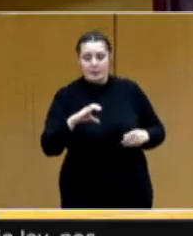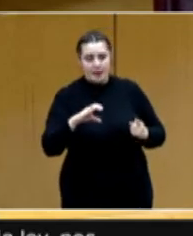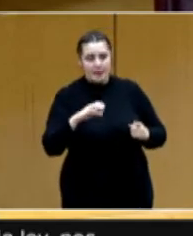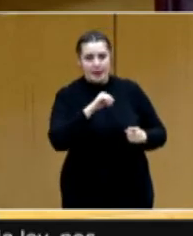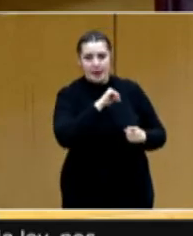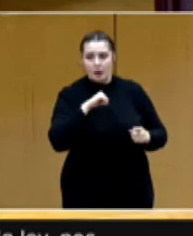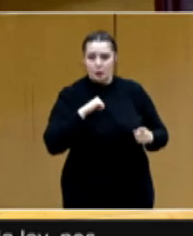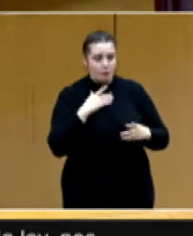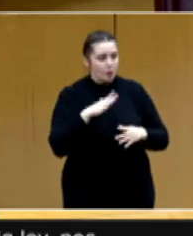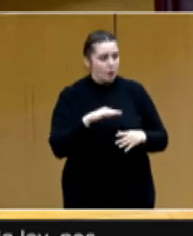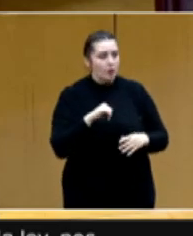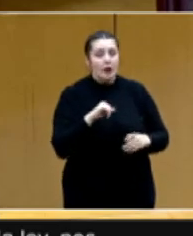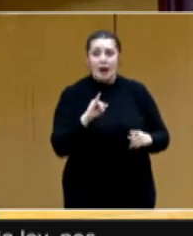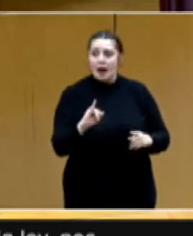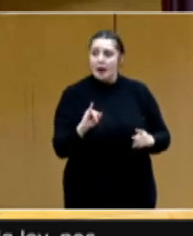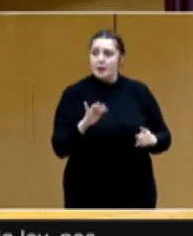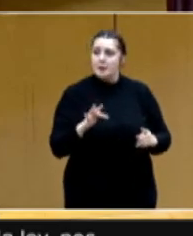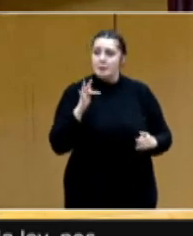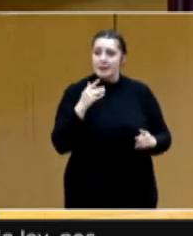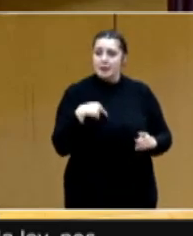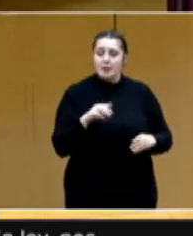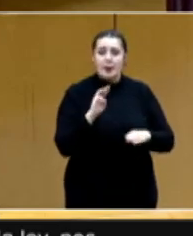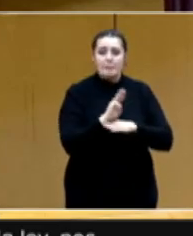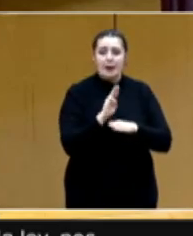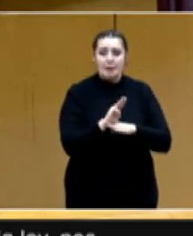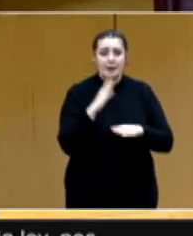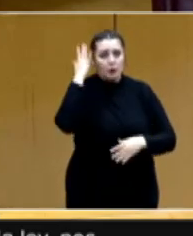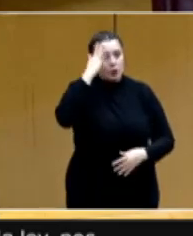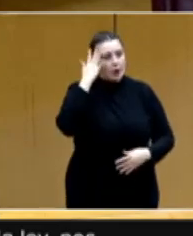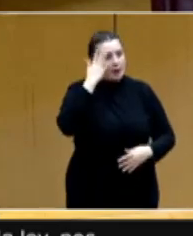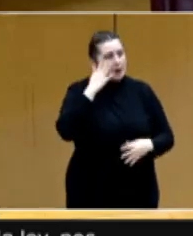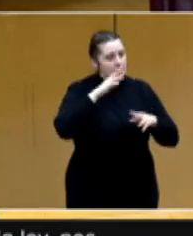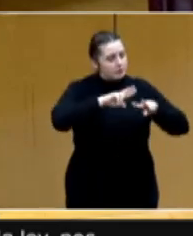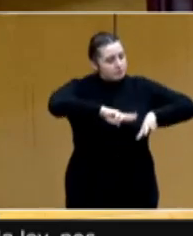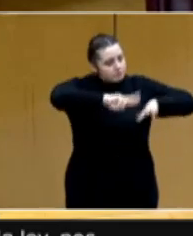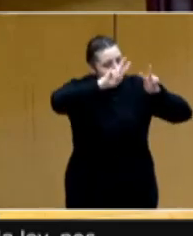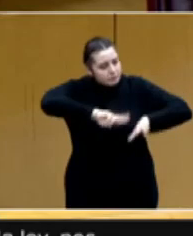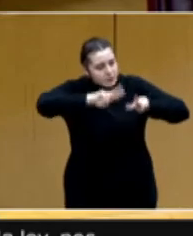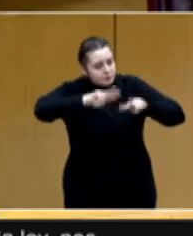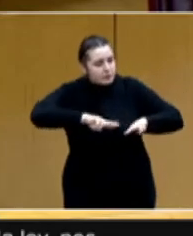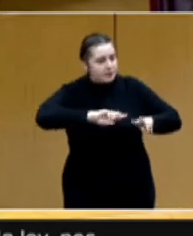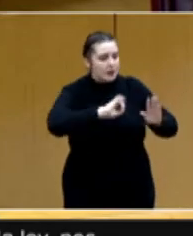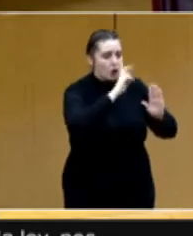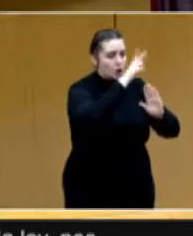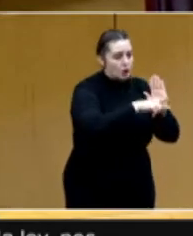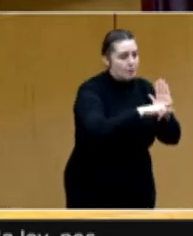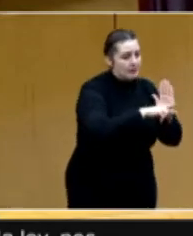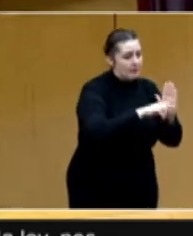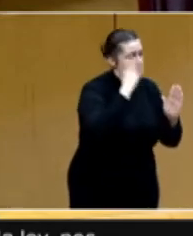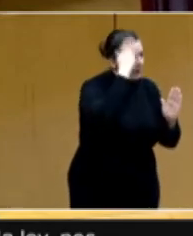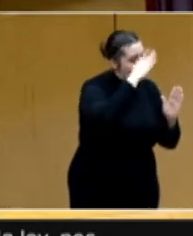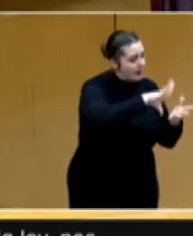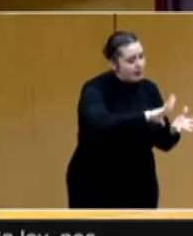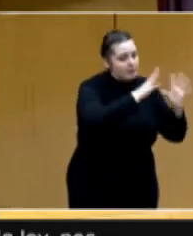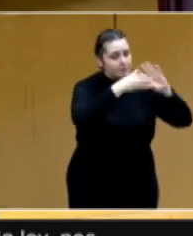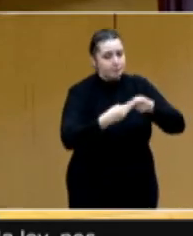y el propio par de navarra hicieron un estudio de la adaptación de nuestra normativa foral general a la